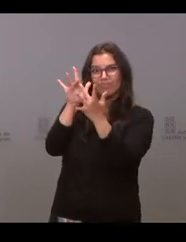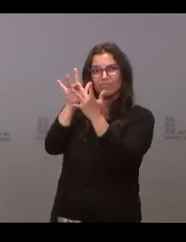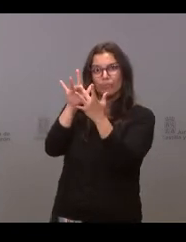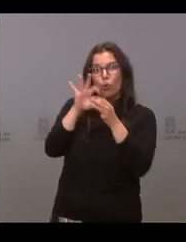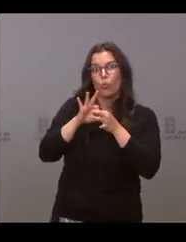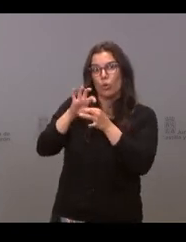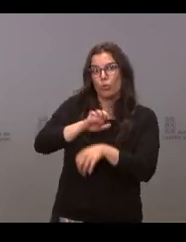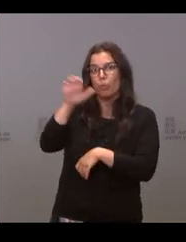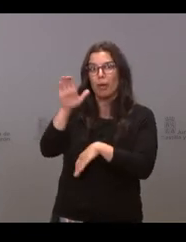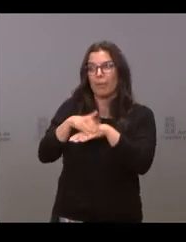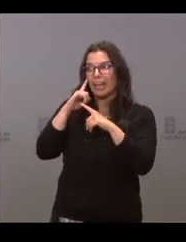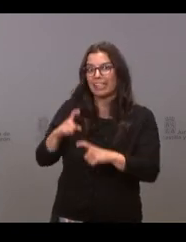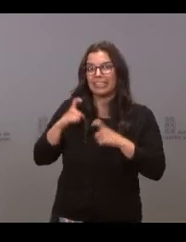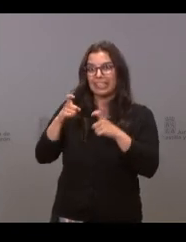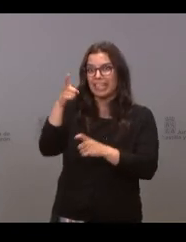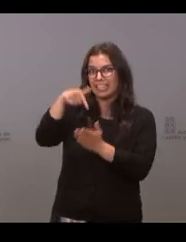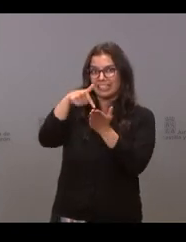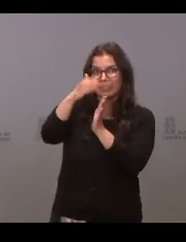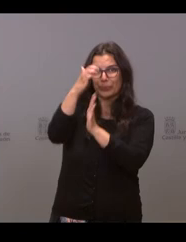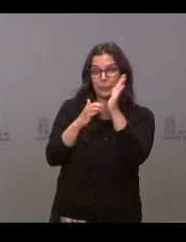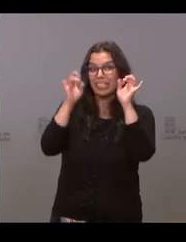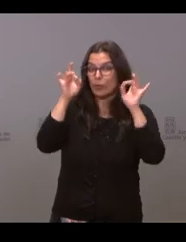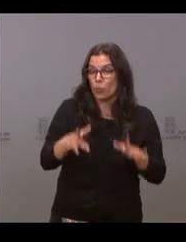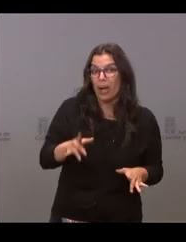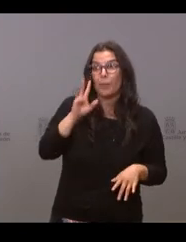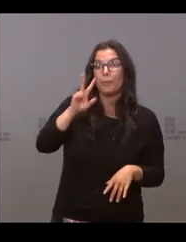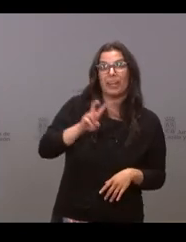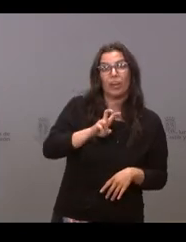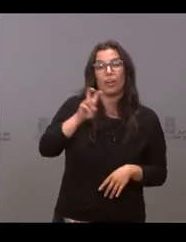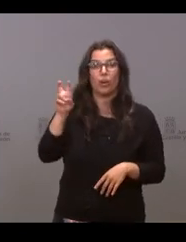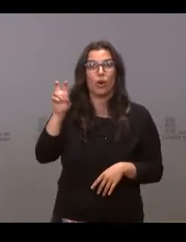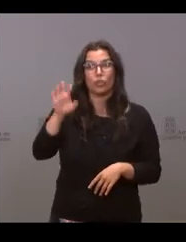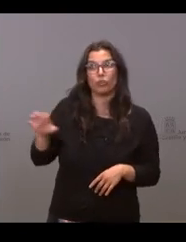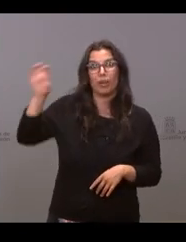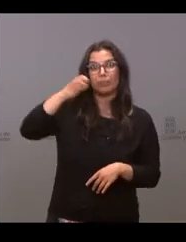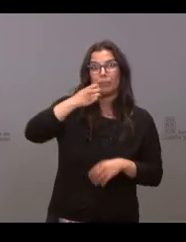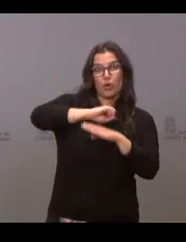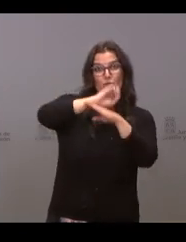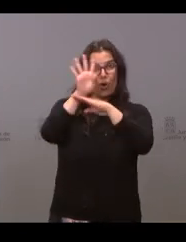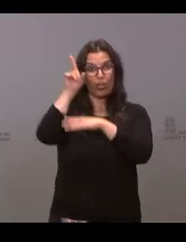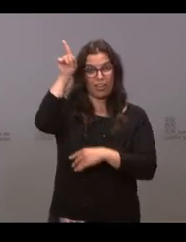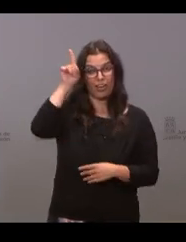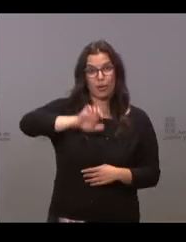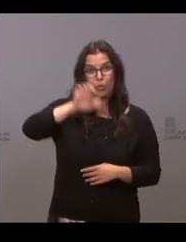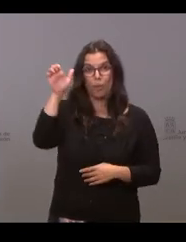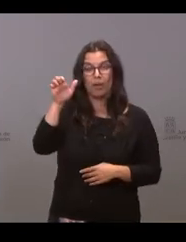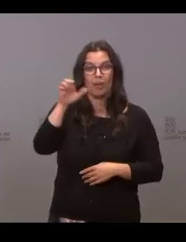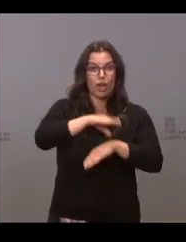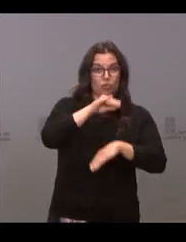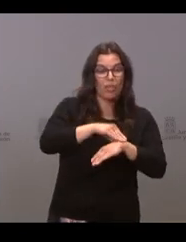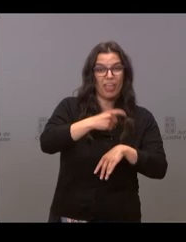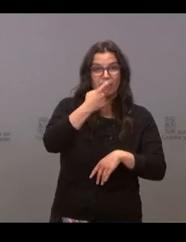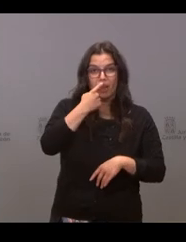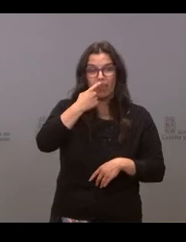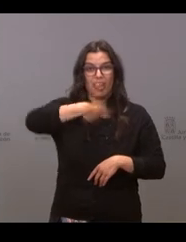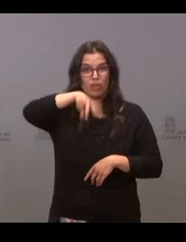conseguir para poder conseguir esto al igual que lo tenían fijándonos en como lo tenían los los países nórdicos sus precios nórdicos tanto suecia como finlandia como